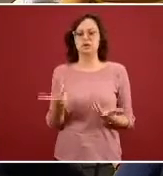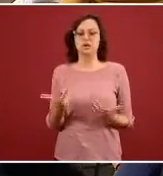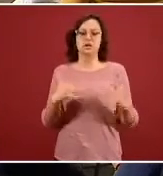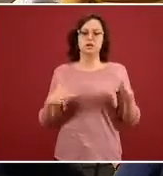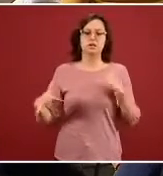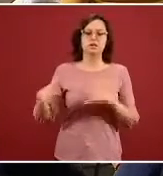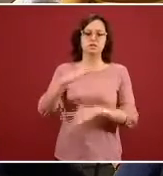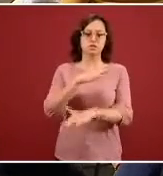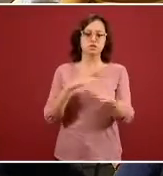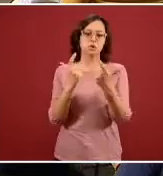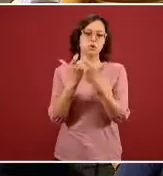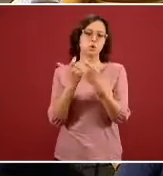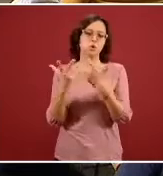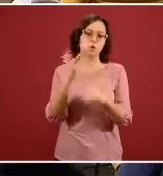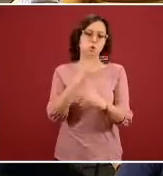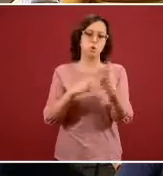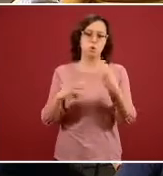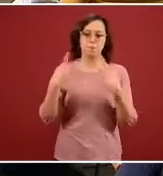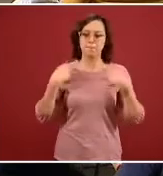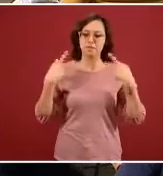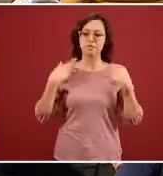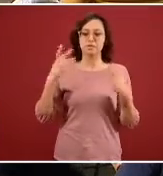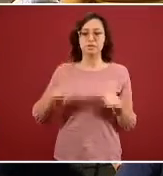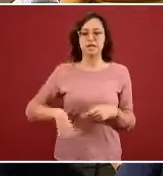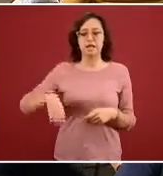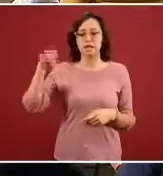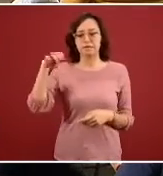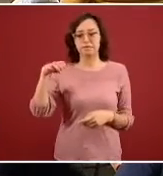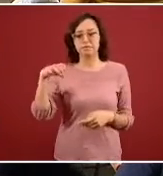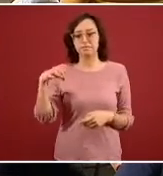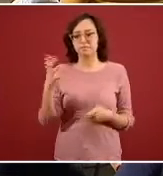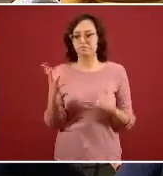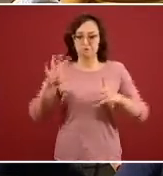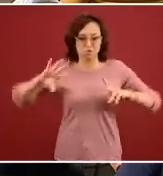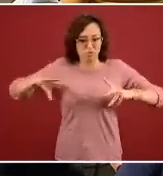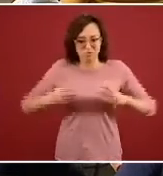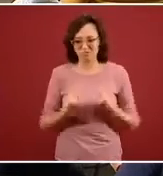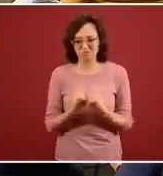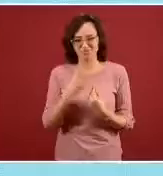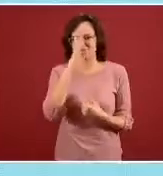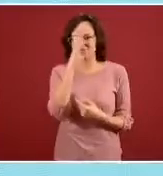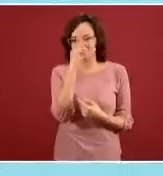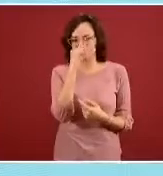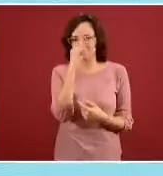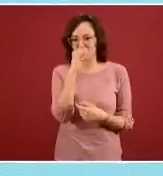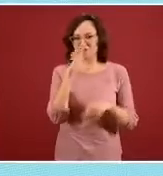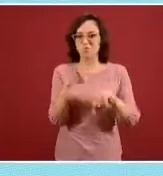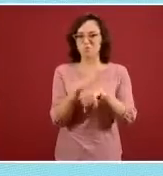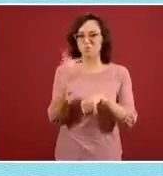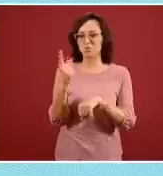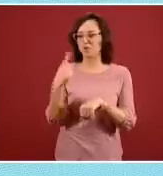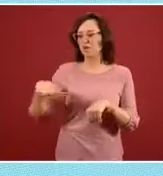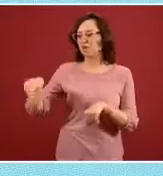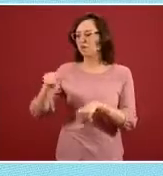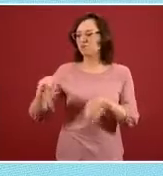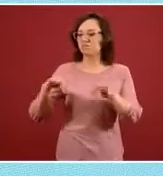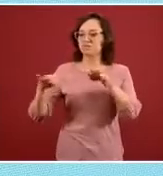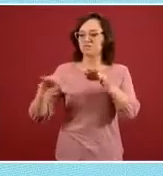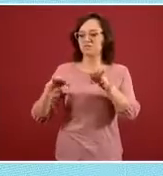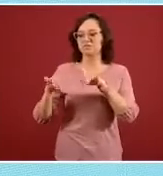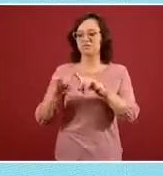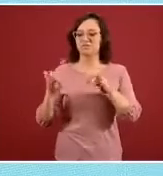y económica que representan los adultos mayores no se puede agrupar de esta manera, porque son edades en donde hay cambios